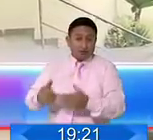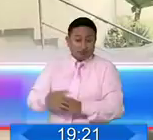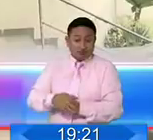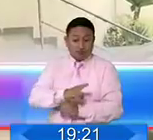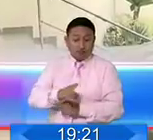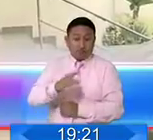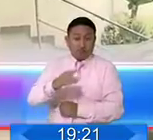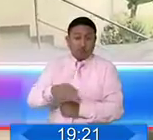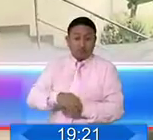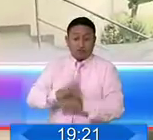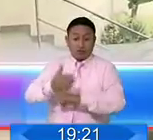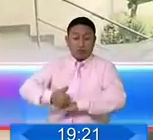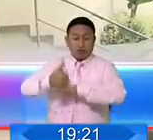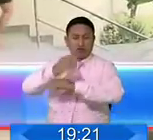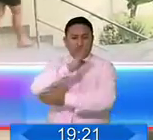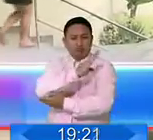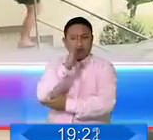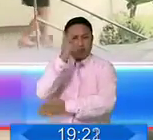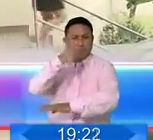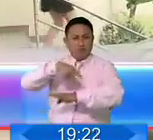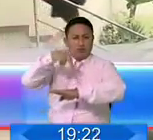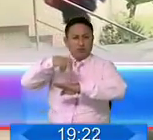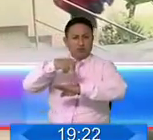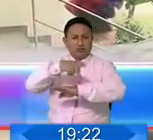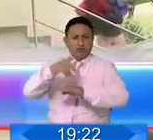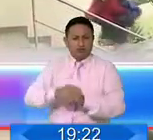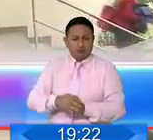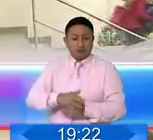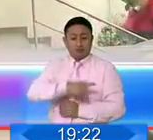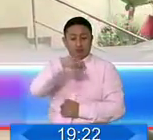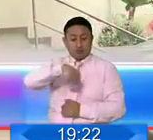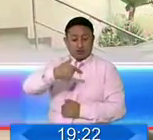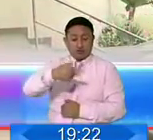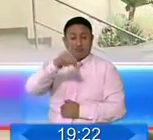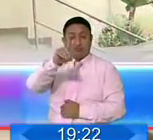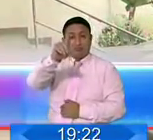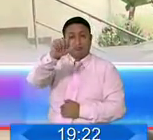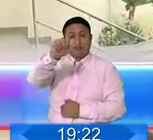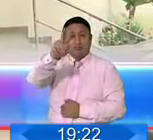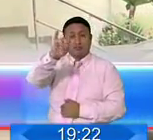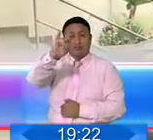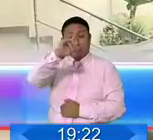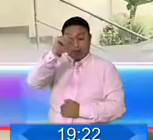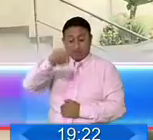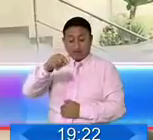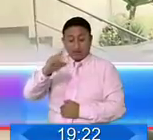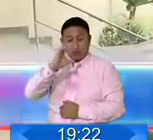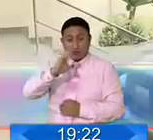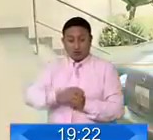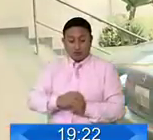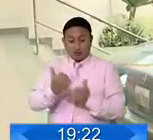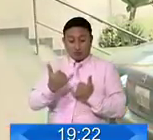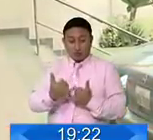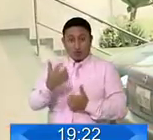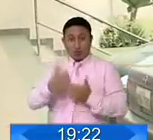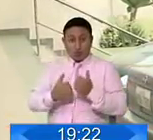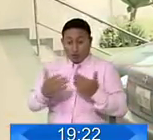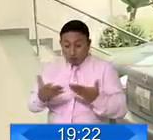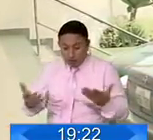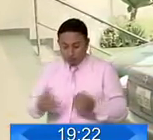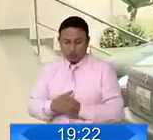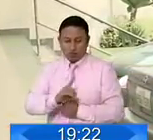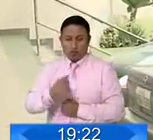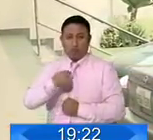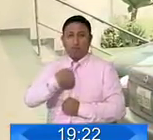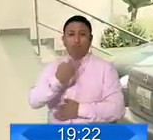unos jueces transparentes, profesionales, porque aquí estamos buscando a David. No estoy buscando el armar un delito, sino el encontrar